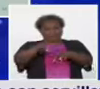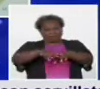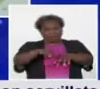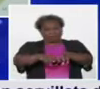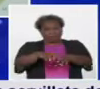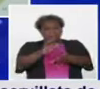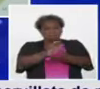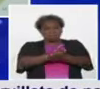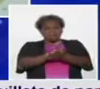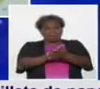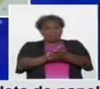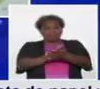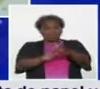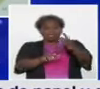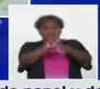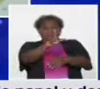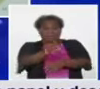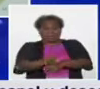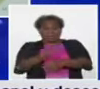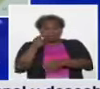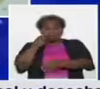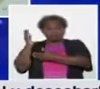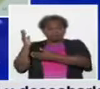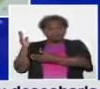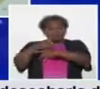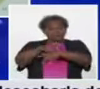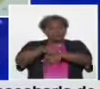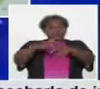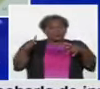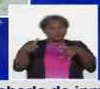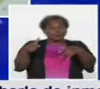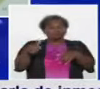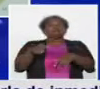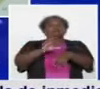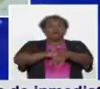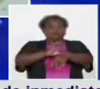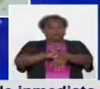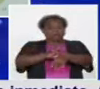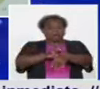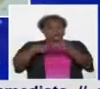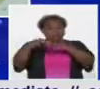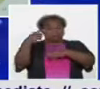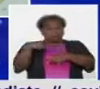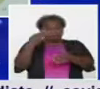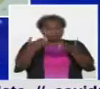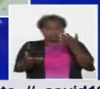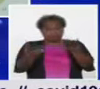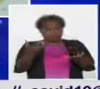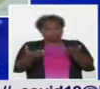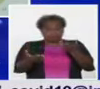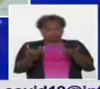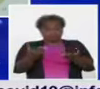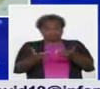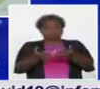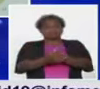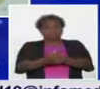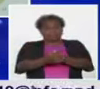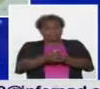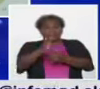Mayabeque incrementa el número de casos en comparación con el día de ayer, con el día anterior, perdón, en 23